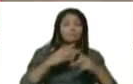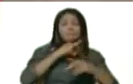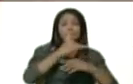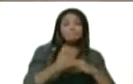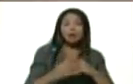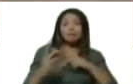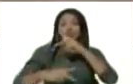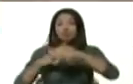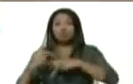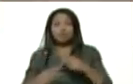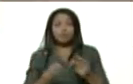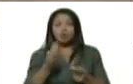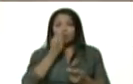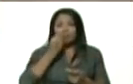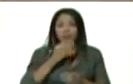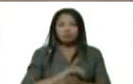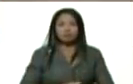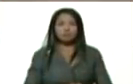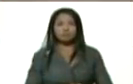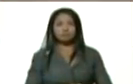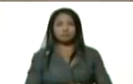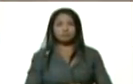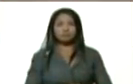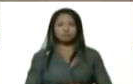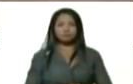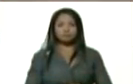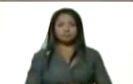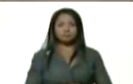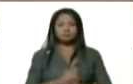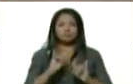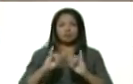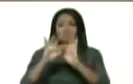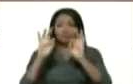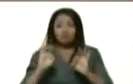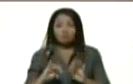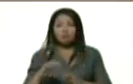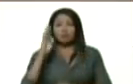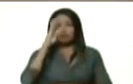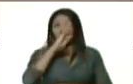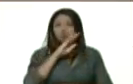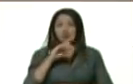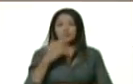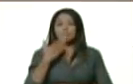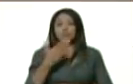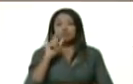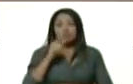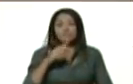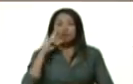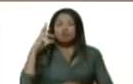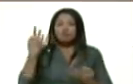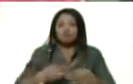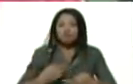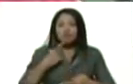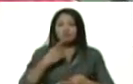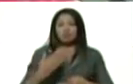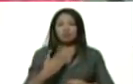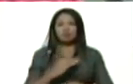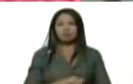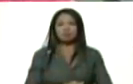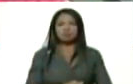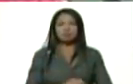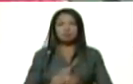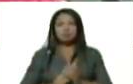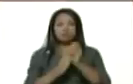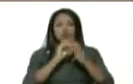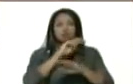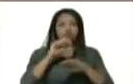Producción de alimentos. Y Diosdado ha solicitado oficialmente, como